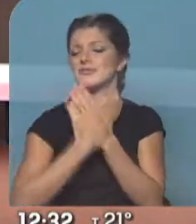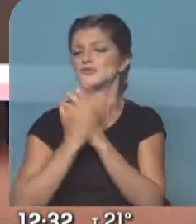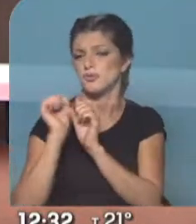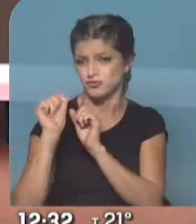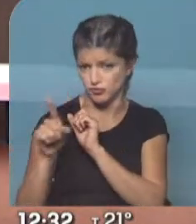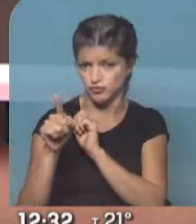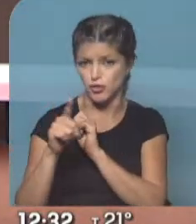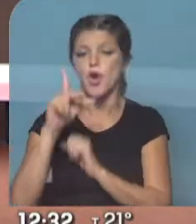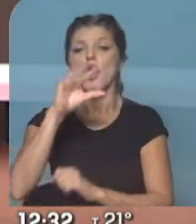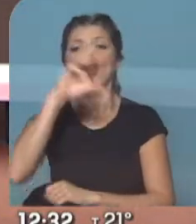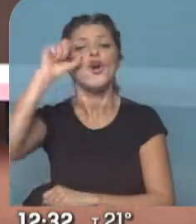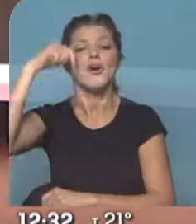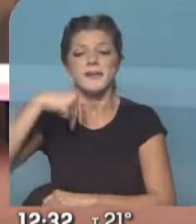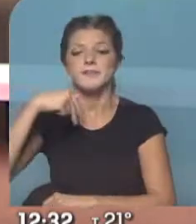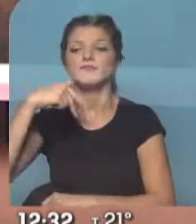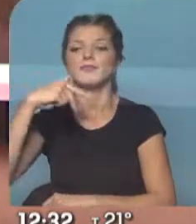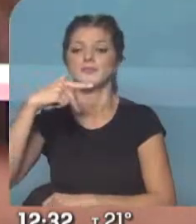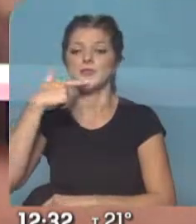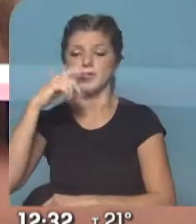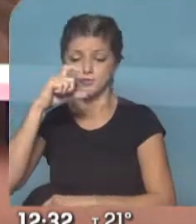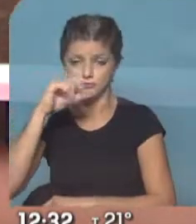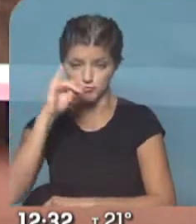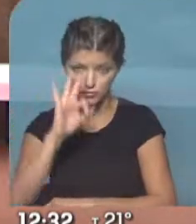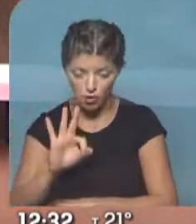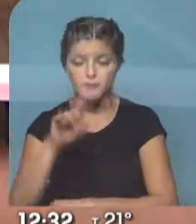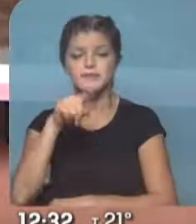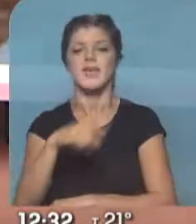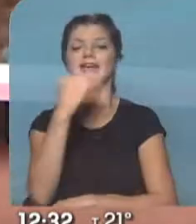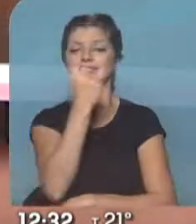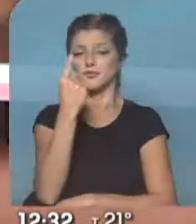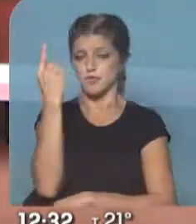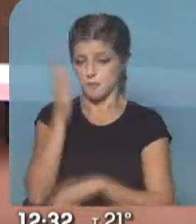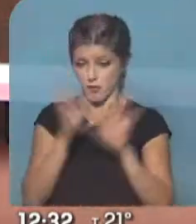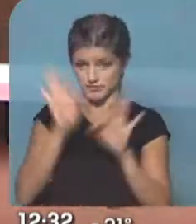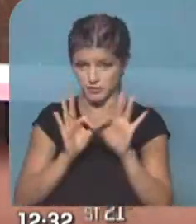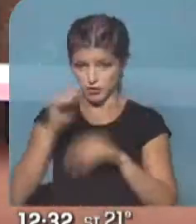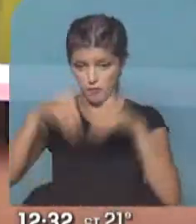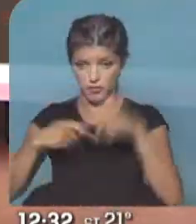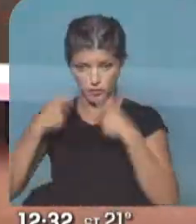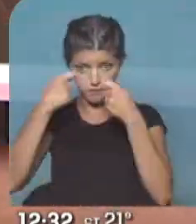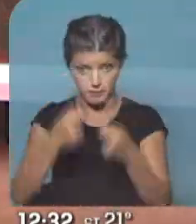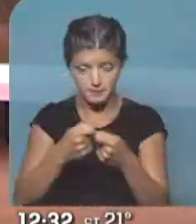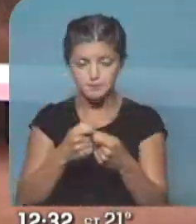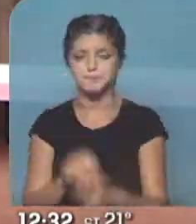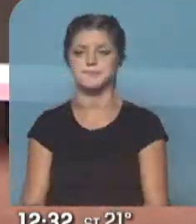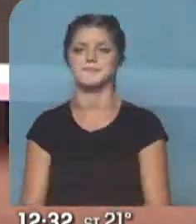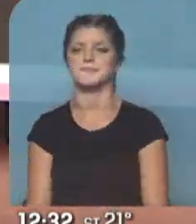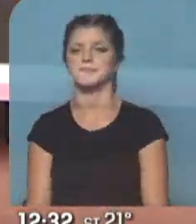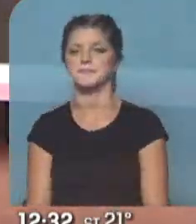João Lourenço, después de ganar las elecciones con el 61% de los votos. Lejos quedaron los